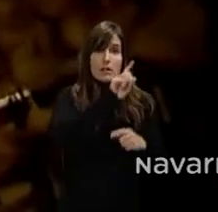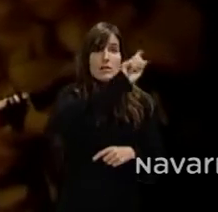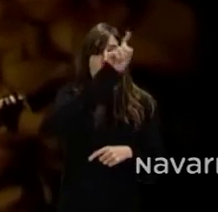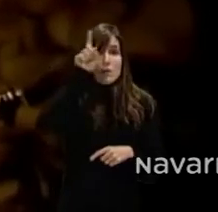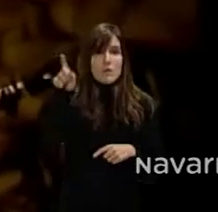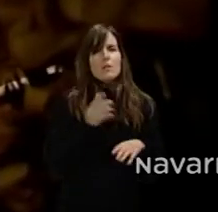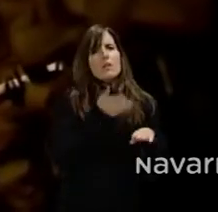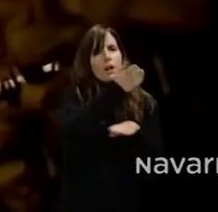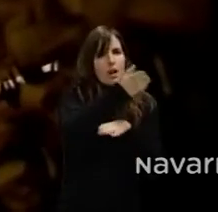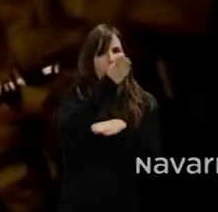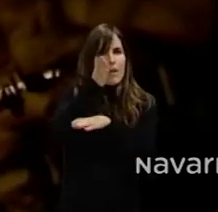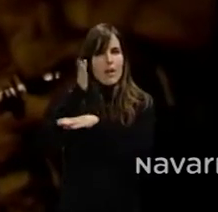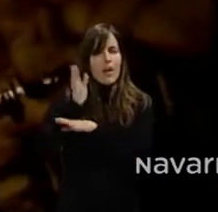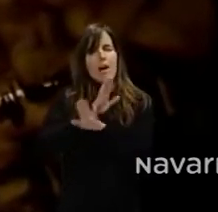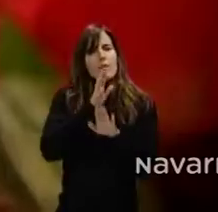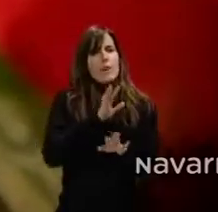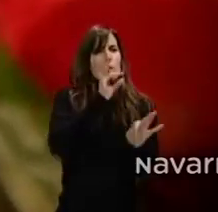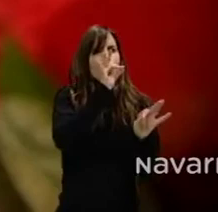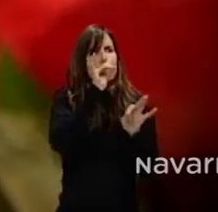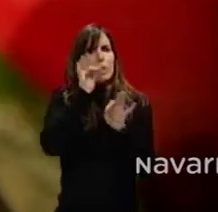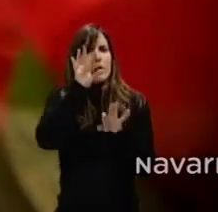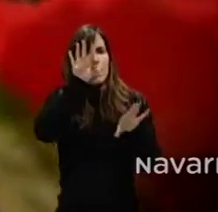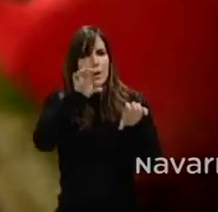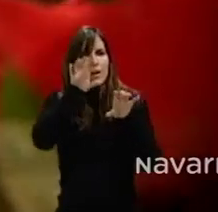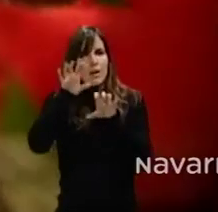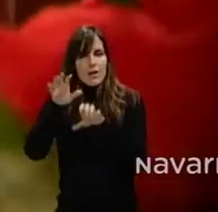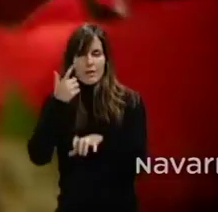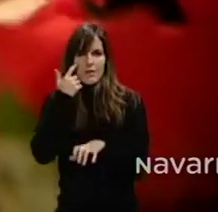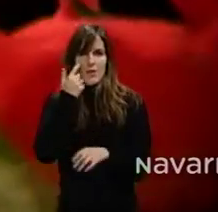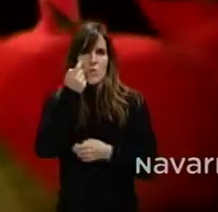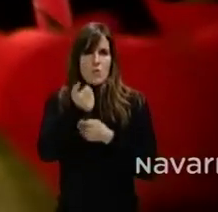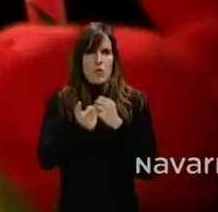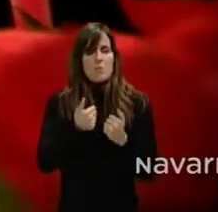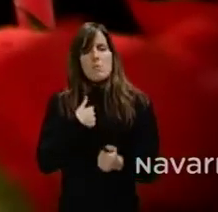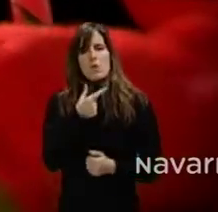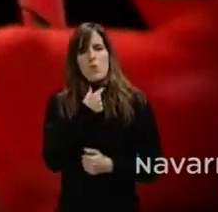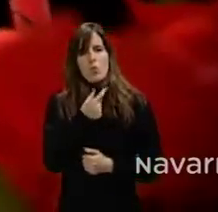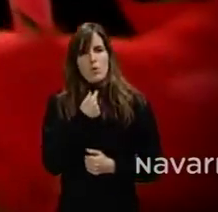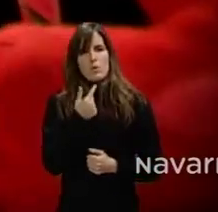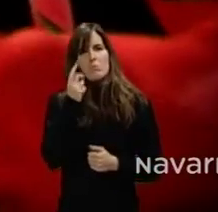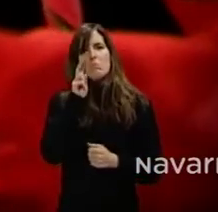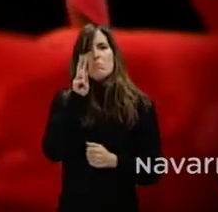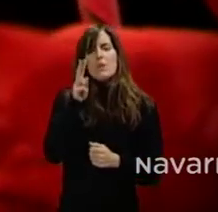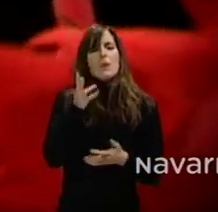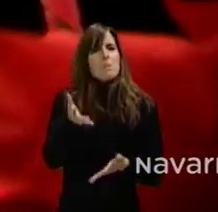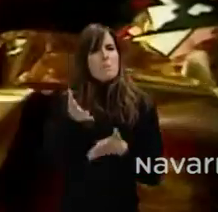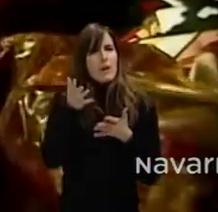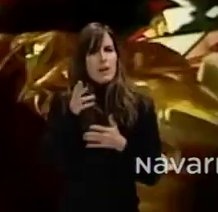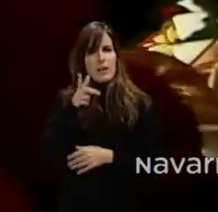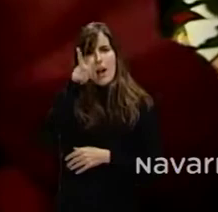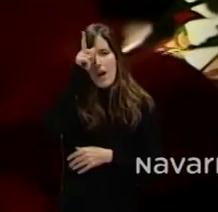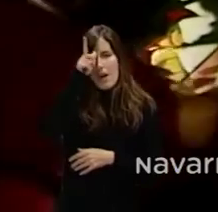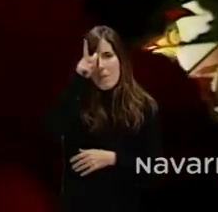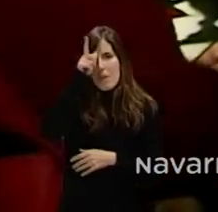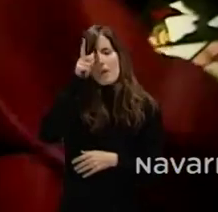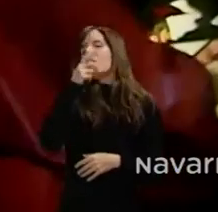tus gustos van coincidiendo más con lo que es la Navidad de Noruega alemana